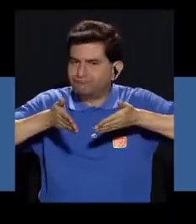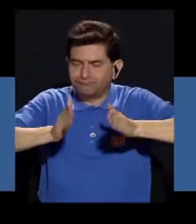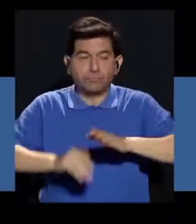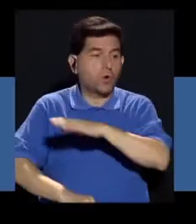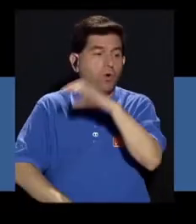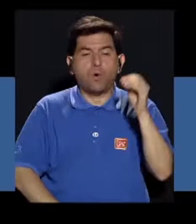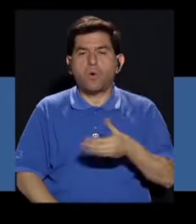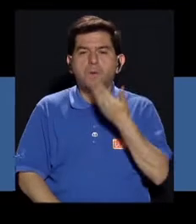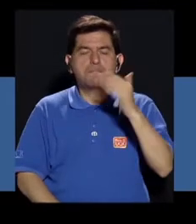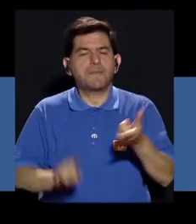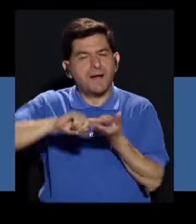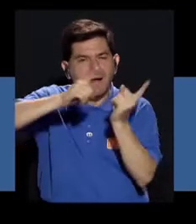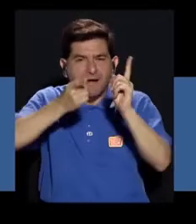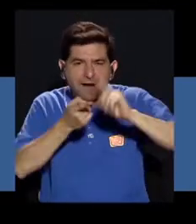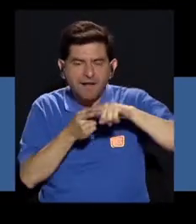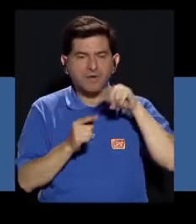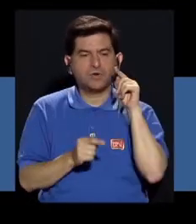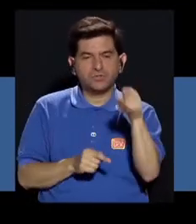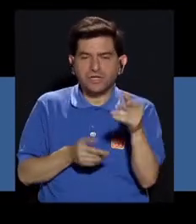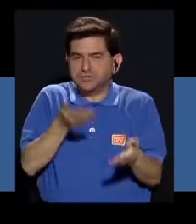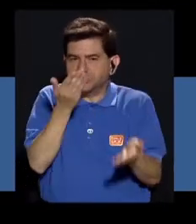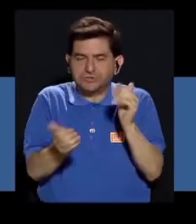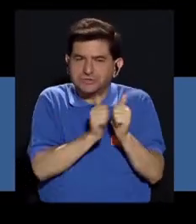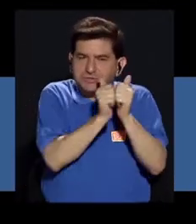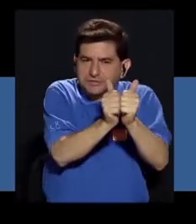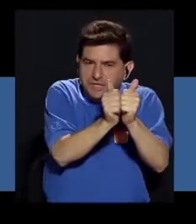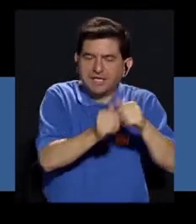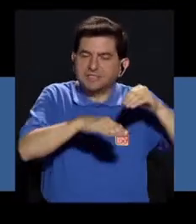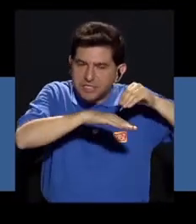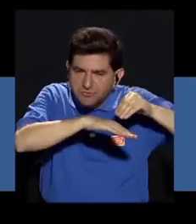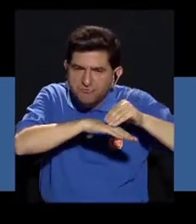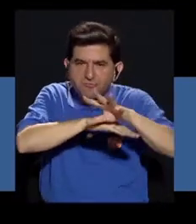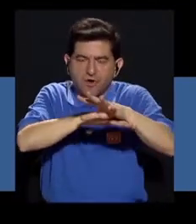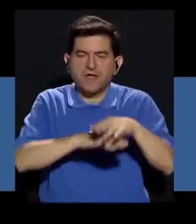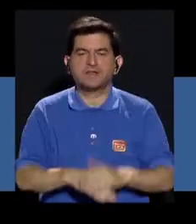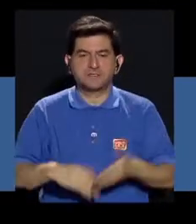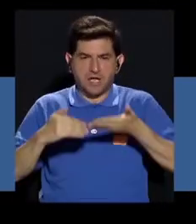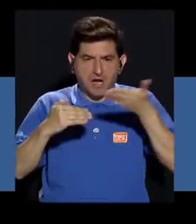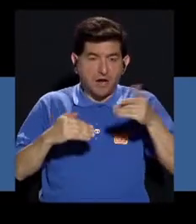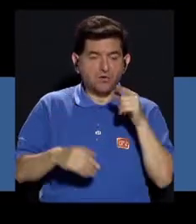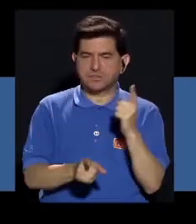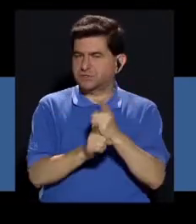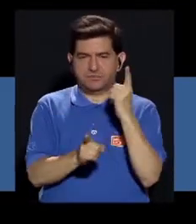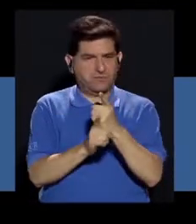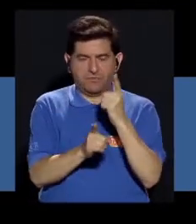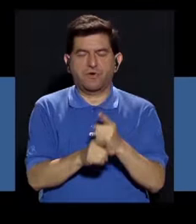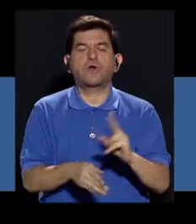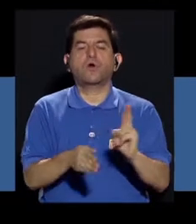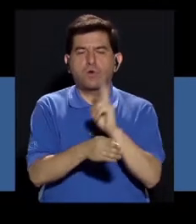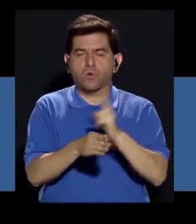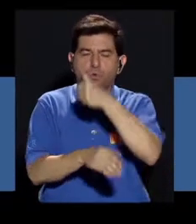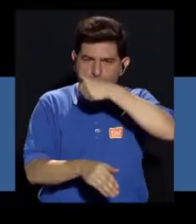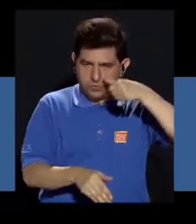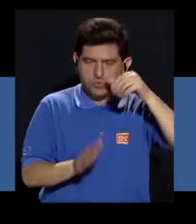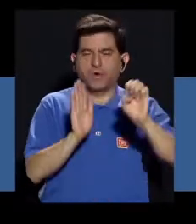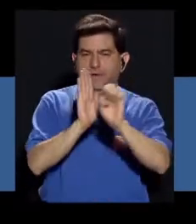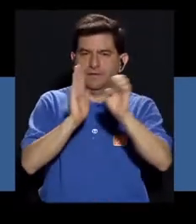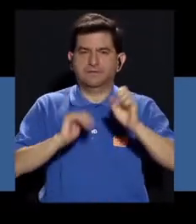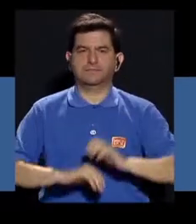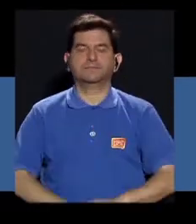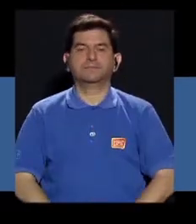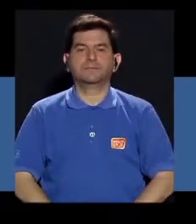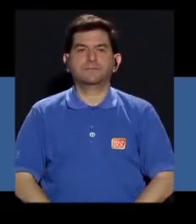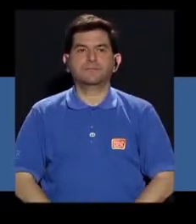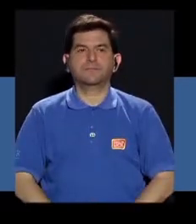o por las malas amistades con las que andan y los influencian a hacer cosas que no deben hacer, como el consumo de drogas.